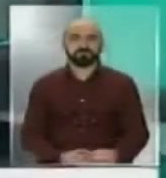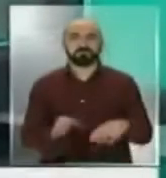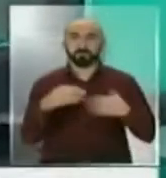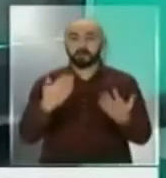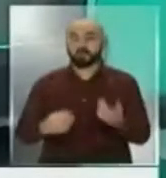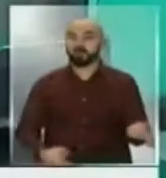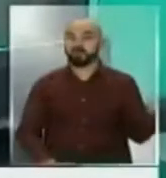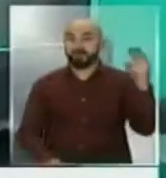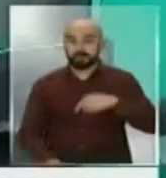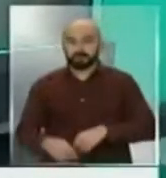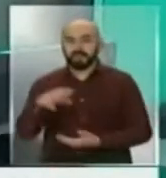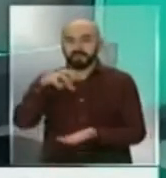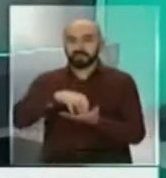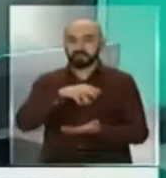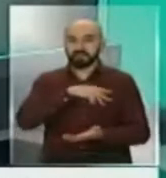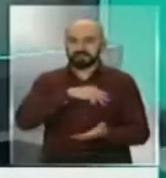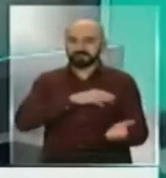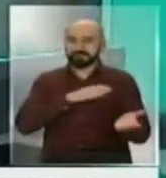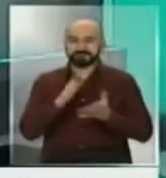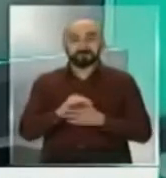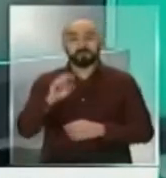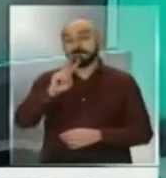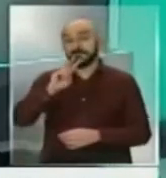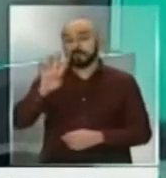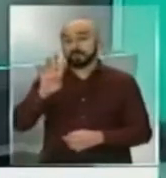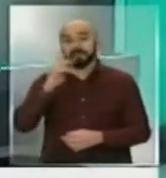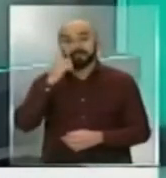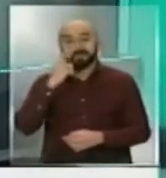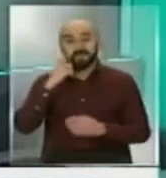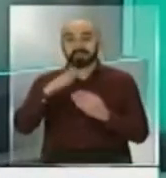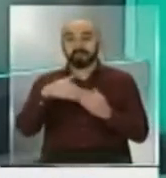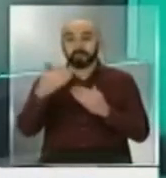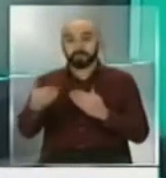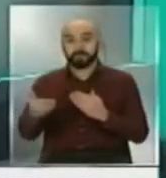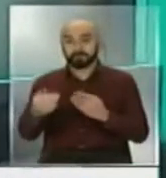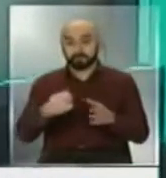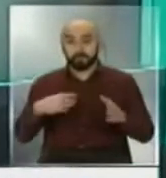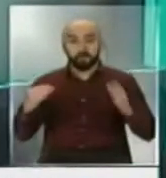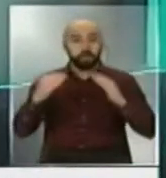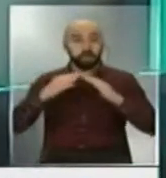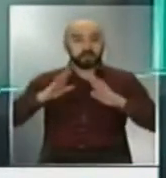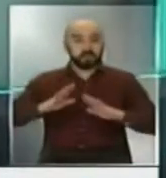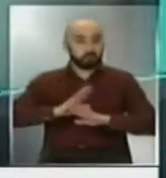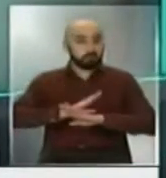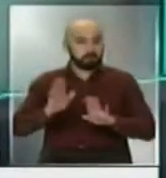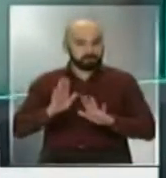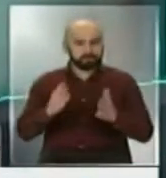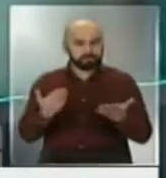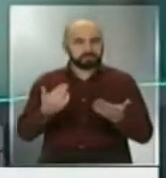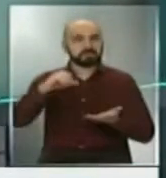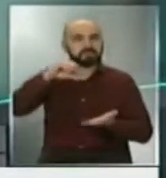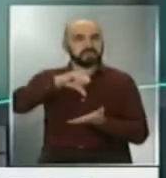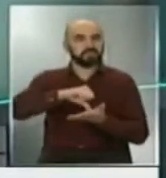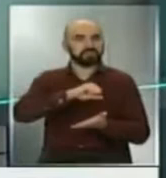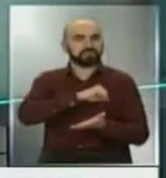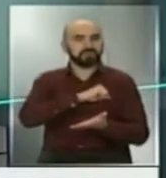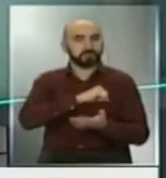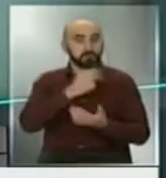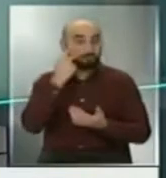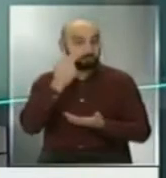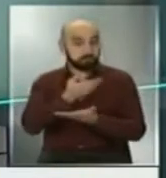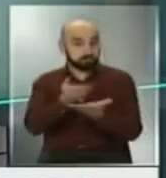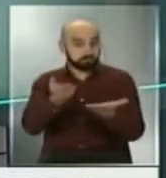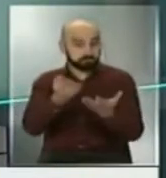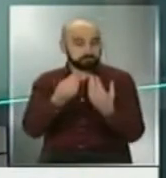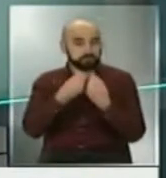De regreso en la metropolitana, 24 días después de haber terminado su cuarentena, el centro de Santiago luce, como lo ven